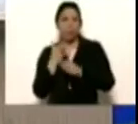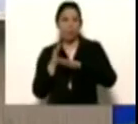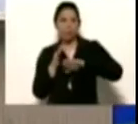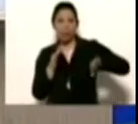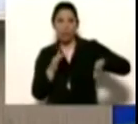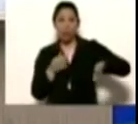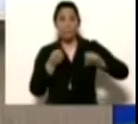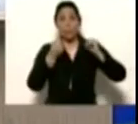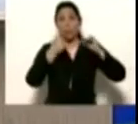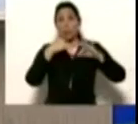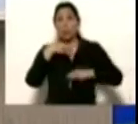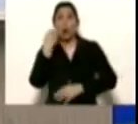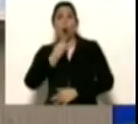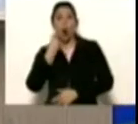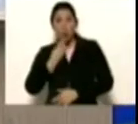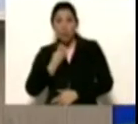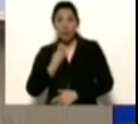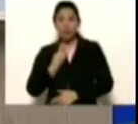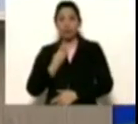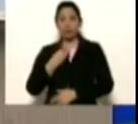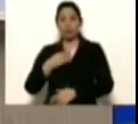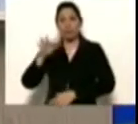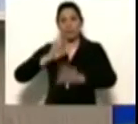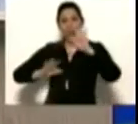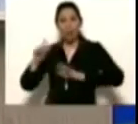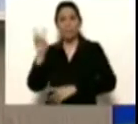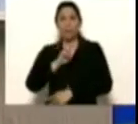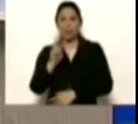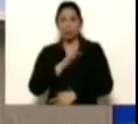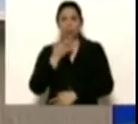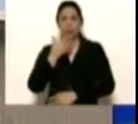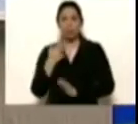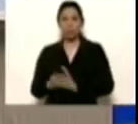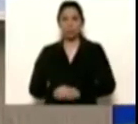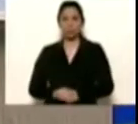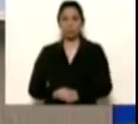mayor número de jóvenes infectados en Venezuela que en la casuística